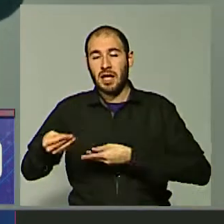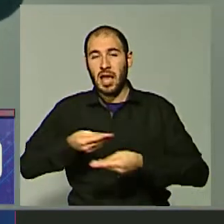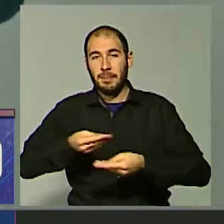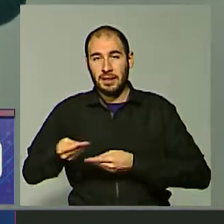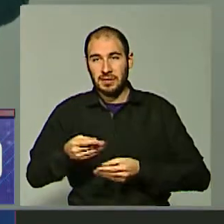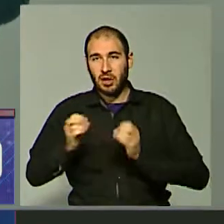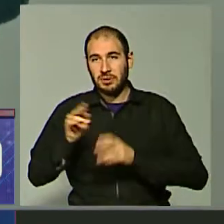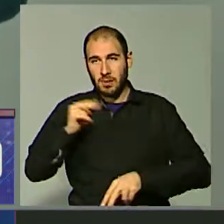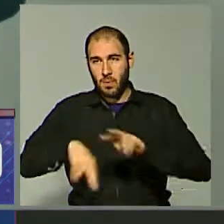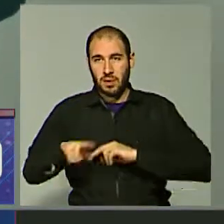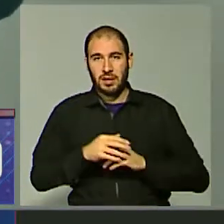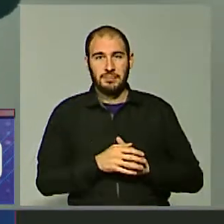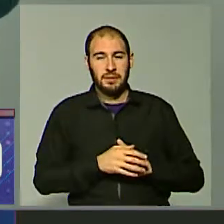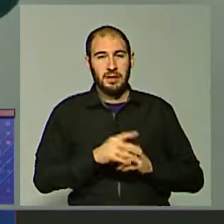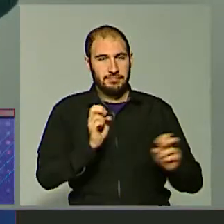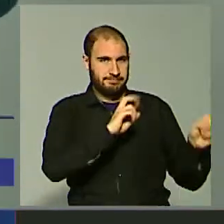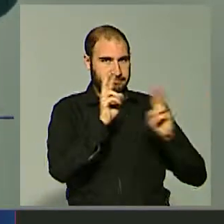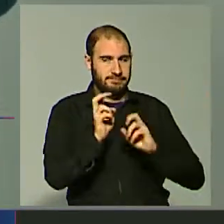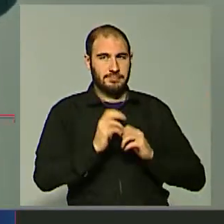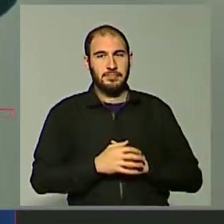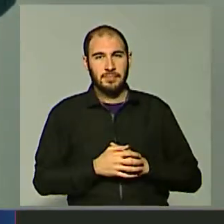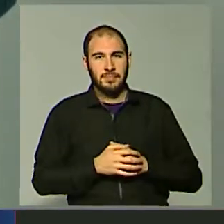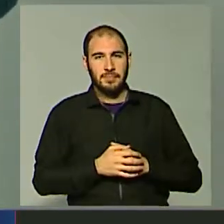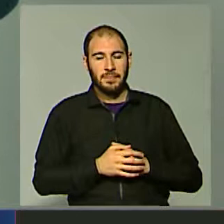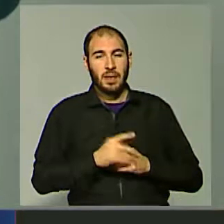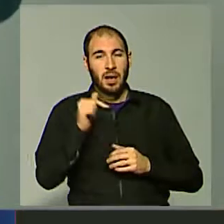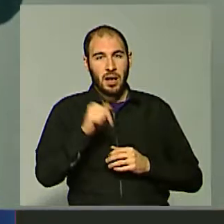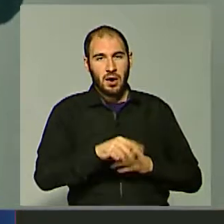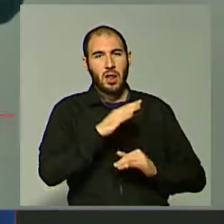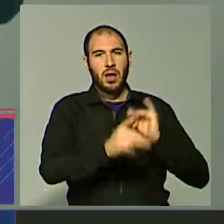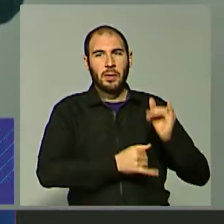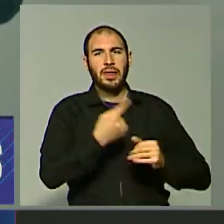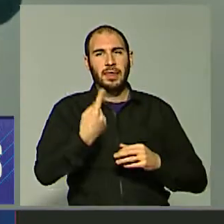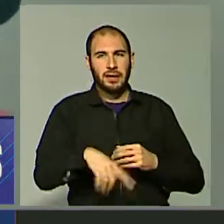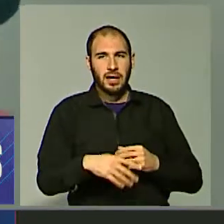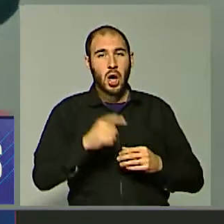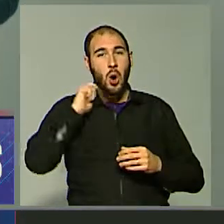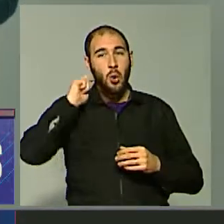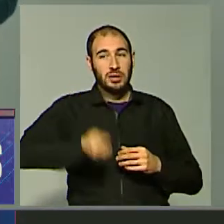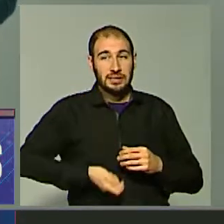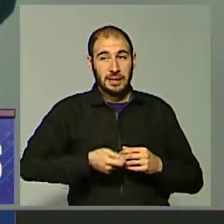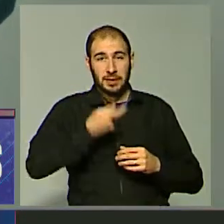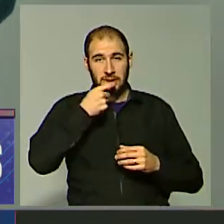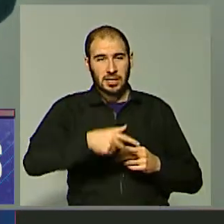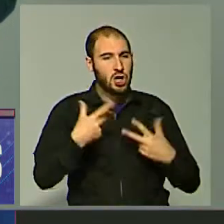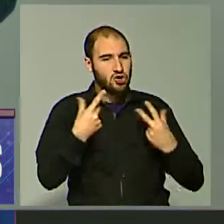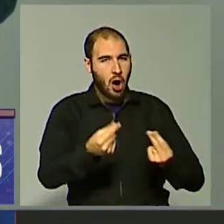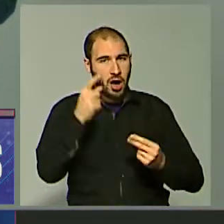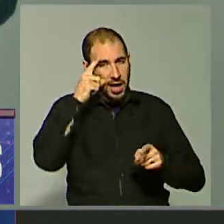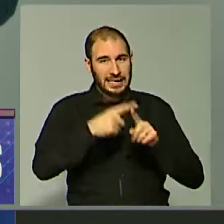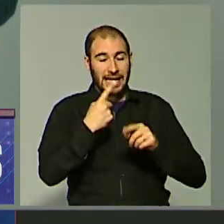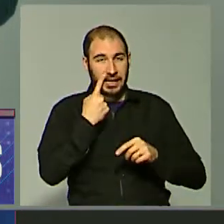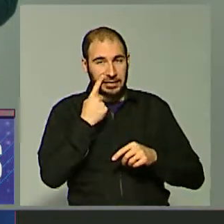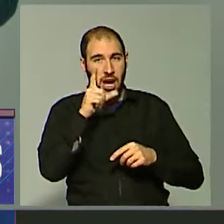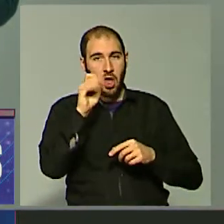que iniciaron la búsqueda. Vamos a cambiar de tema y nos vamos a referir a que la justicia provincial le negó al ex